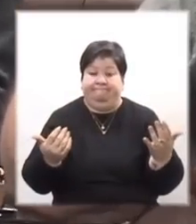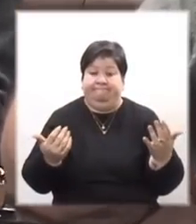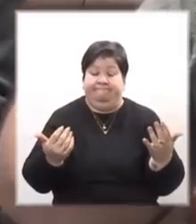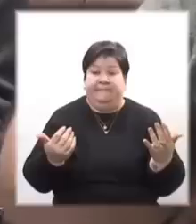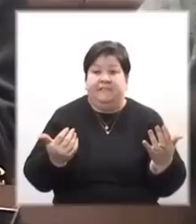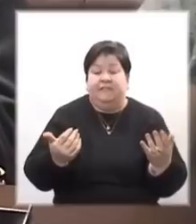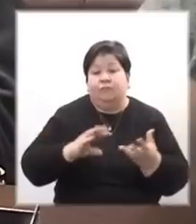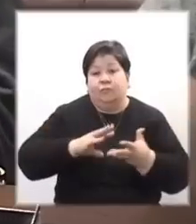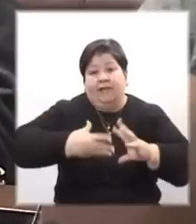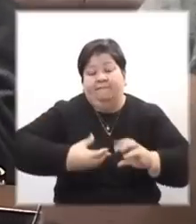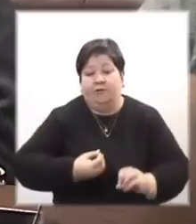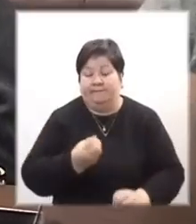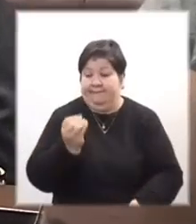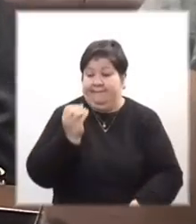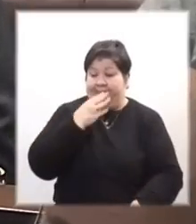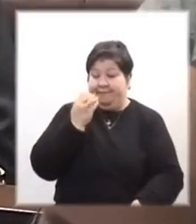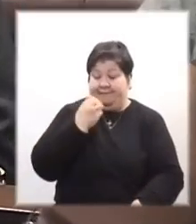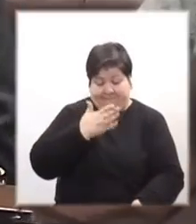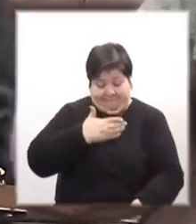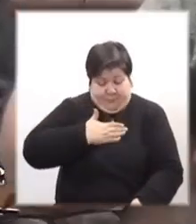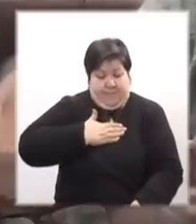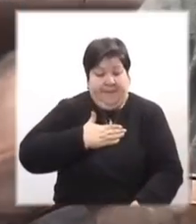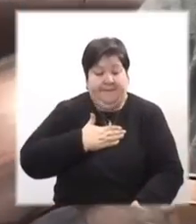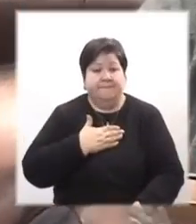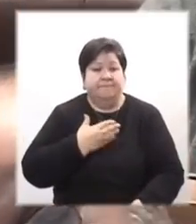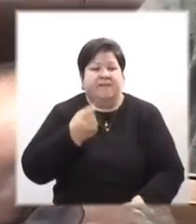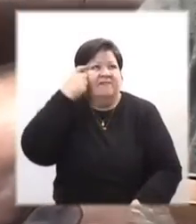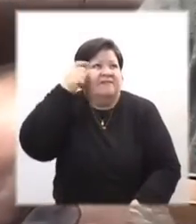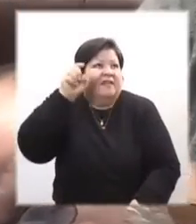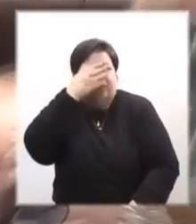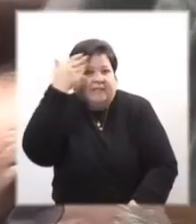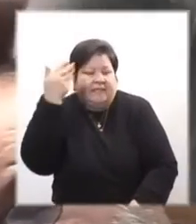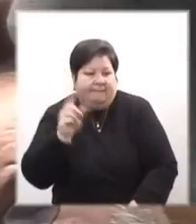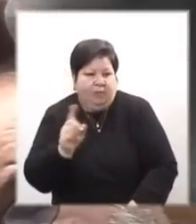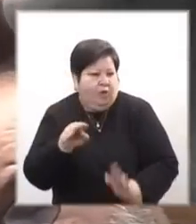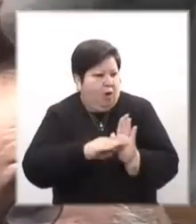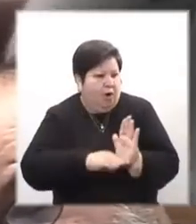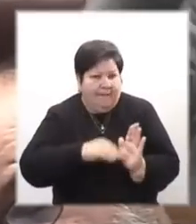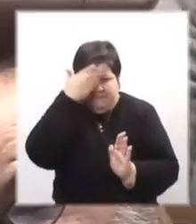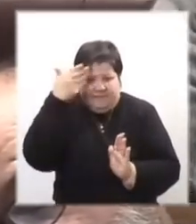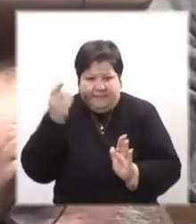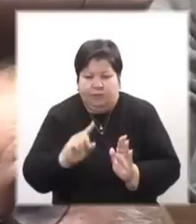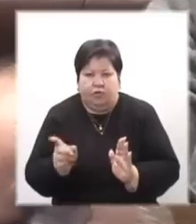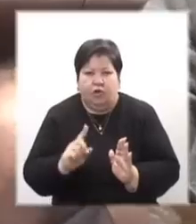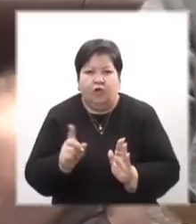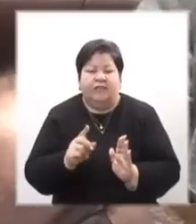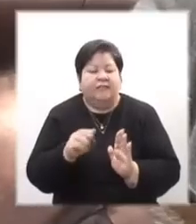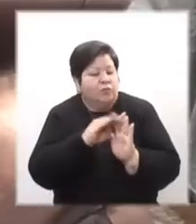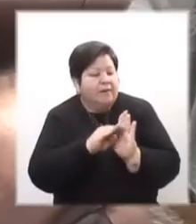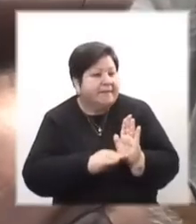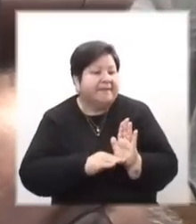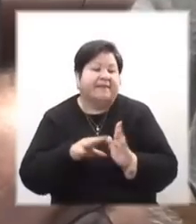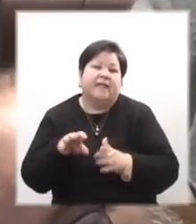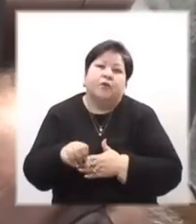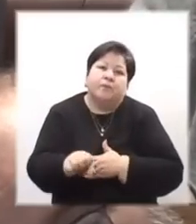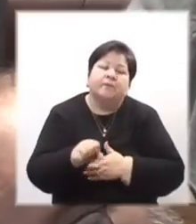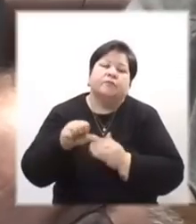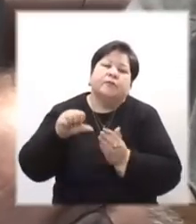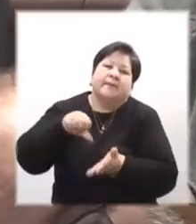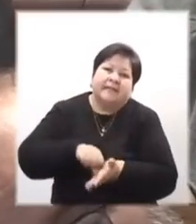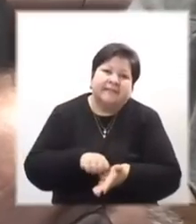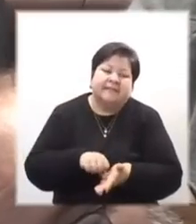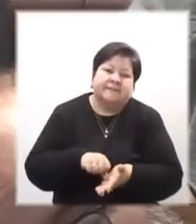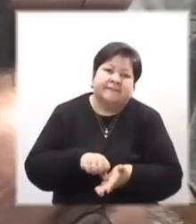haya dicho eso, porque en definitiva no es un invento ni del Frente Amplio ni estaba en el programa del Frente Amplio. Era una medida contenida en el compromiso por el